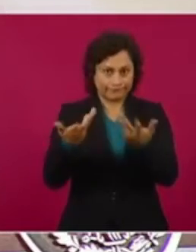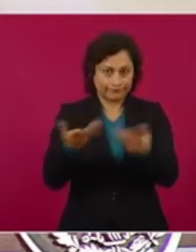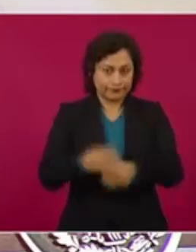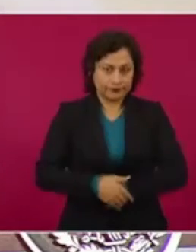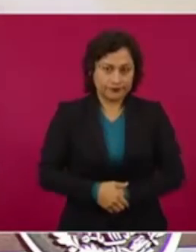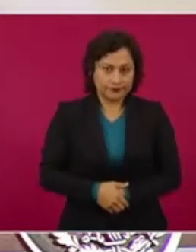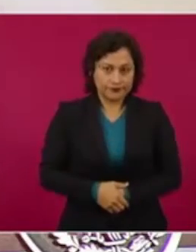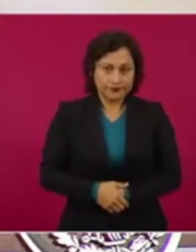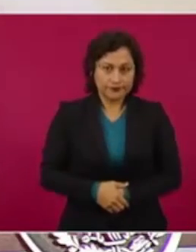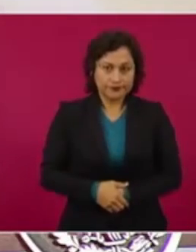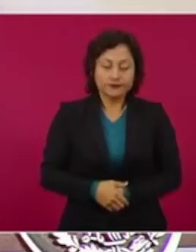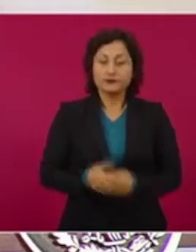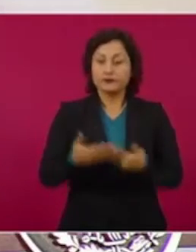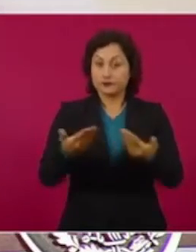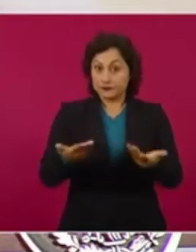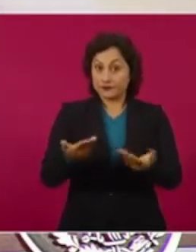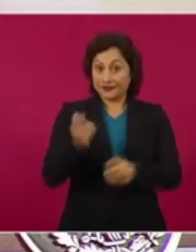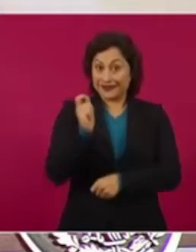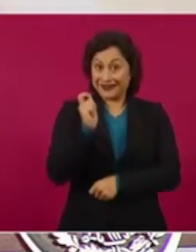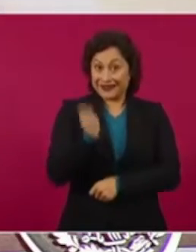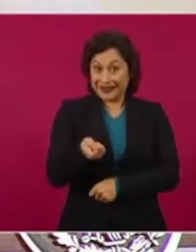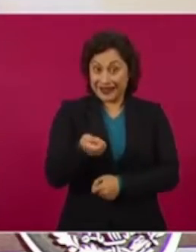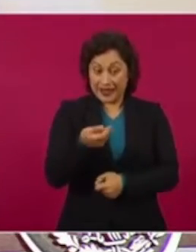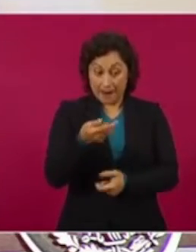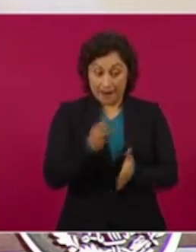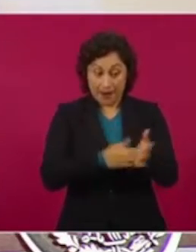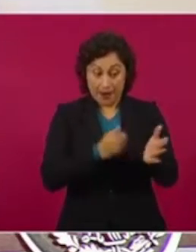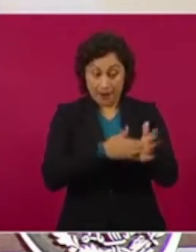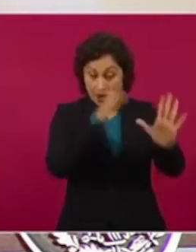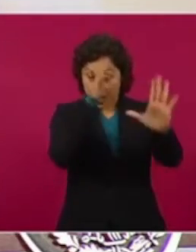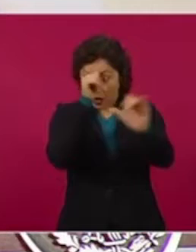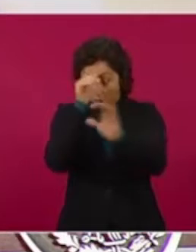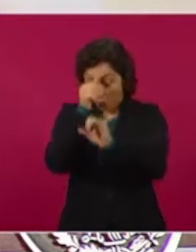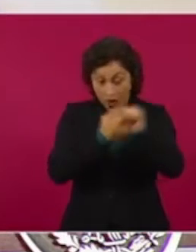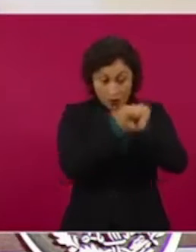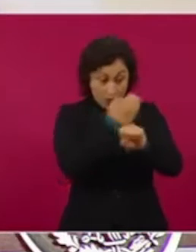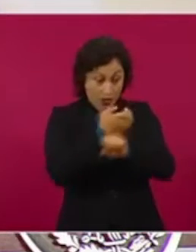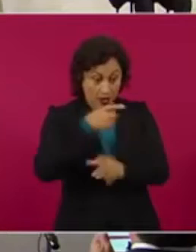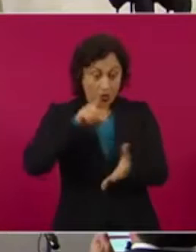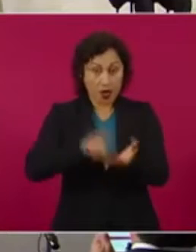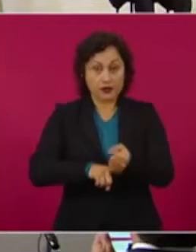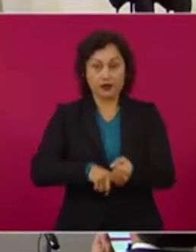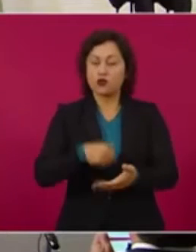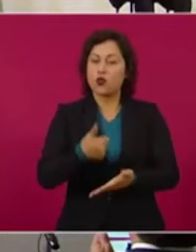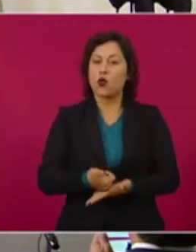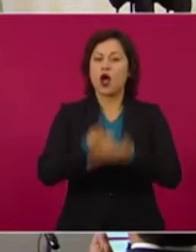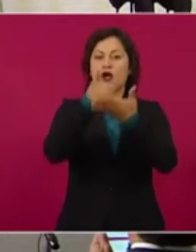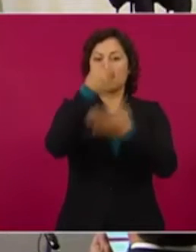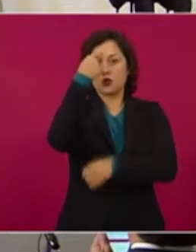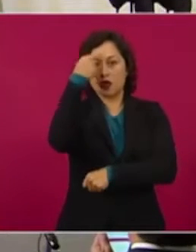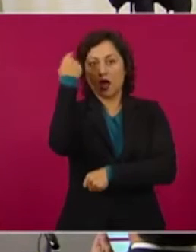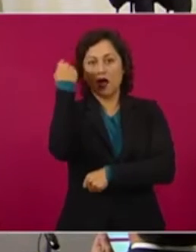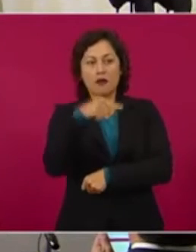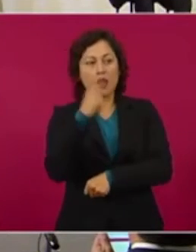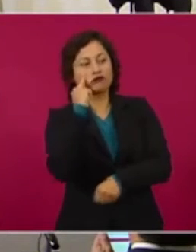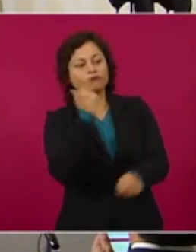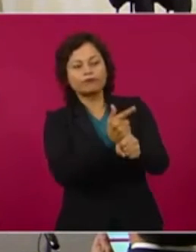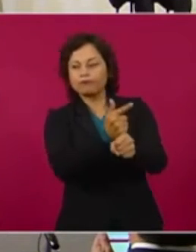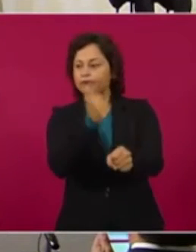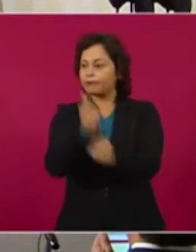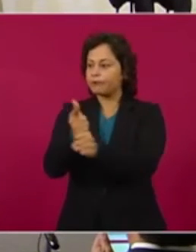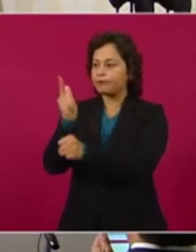esta determinación haremos visible lo invisible, que este tipo de vehículos tengan claro